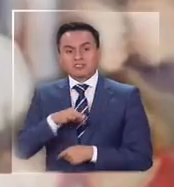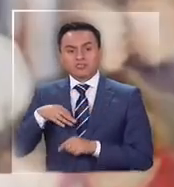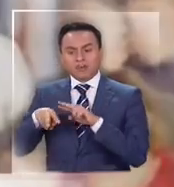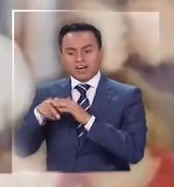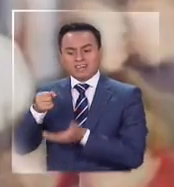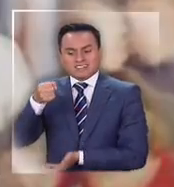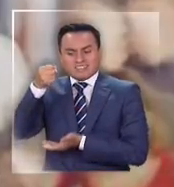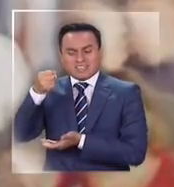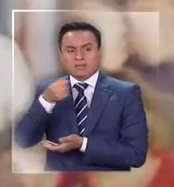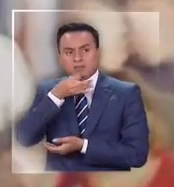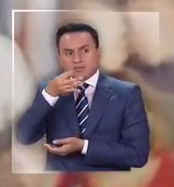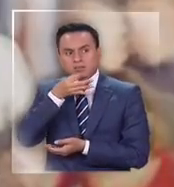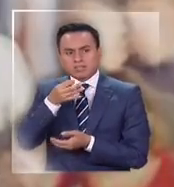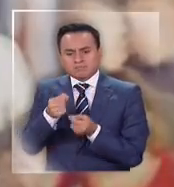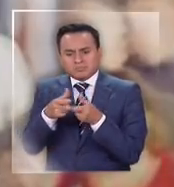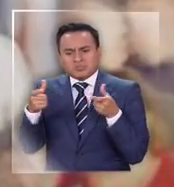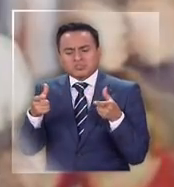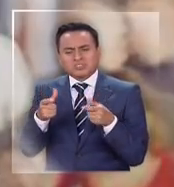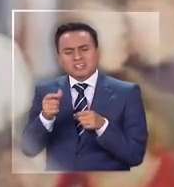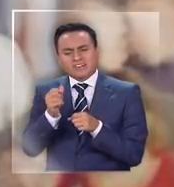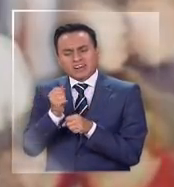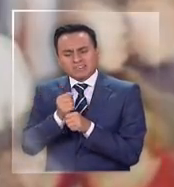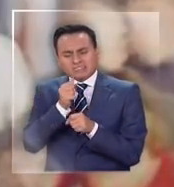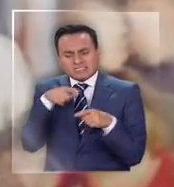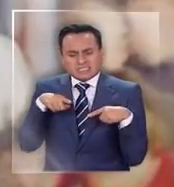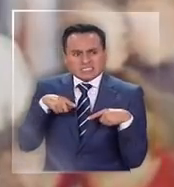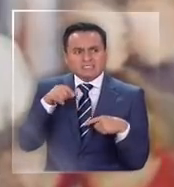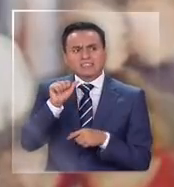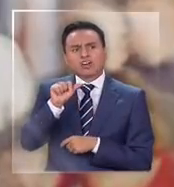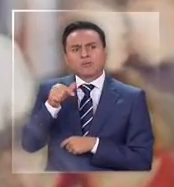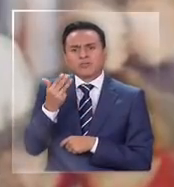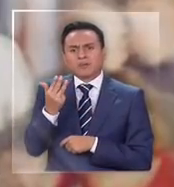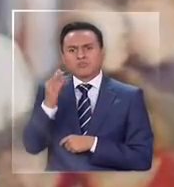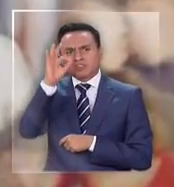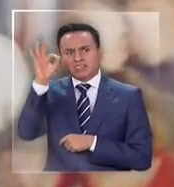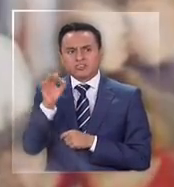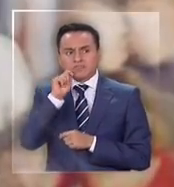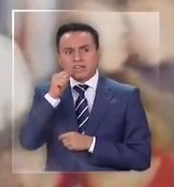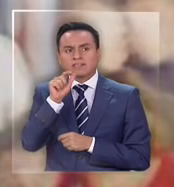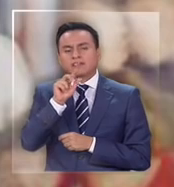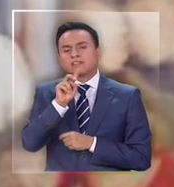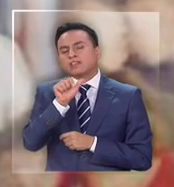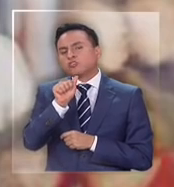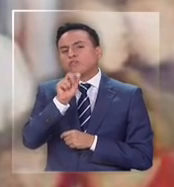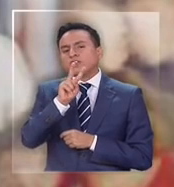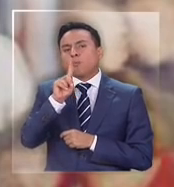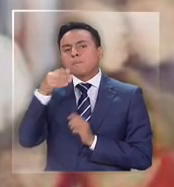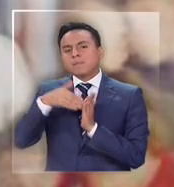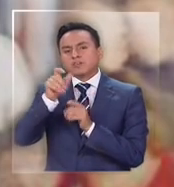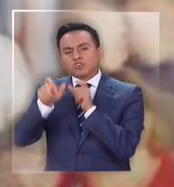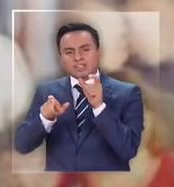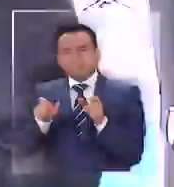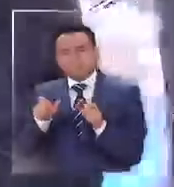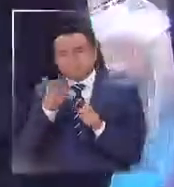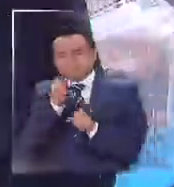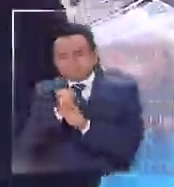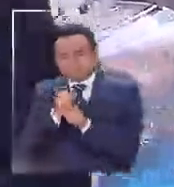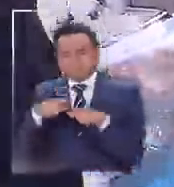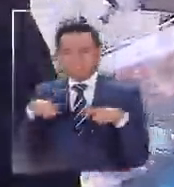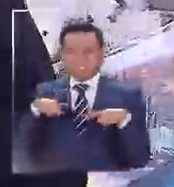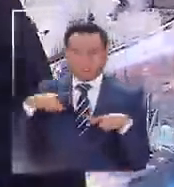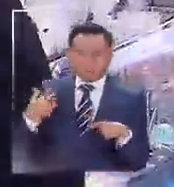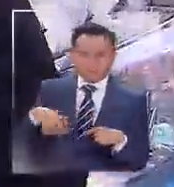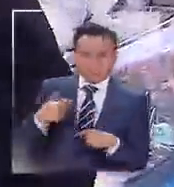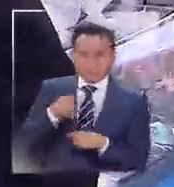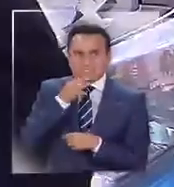Hacienda comentó el aumento del desempleo al 6,9%, es decir, más de 621.000 personas están desocupadas, un alza